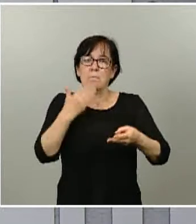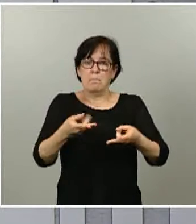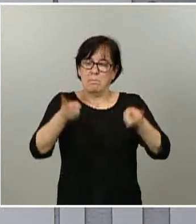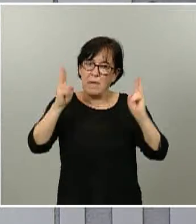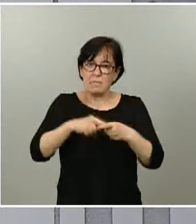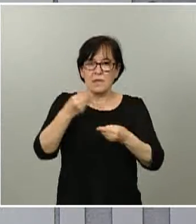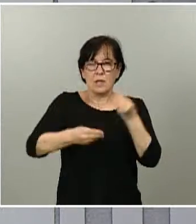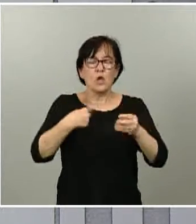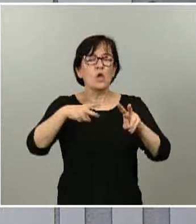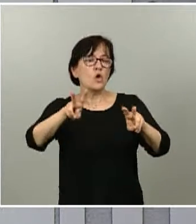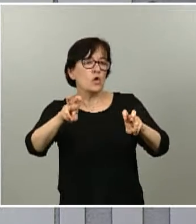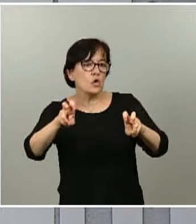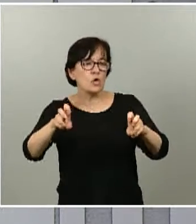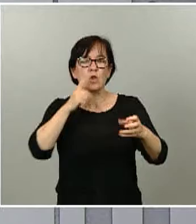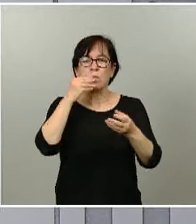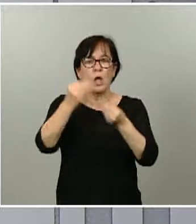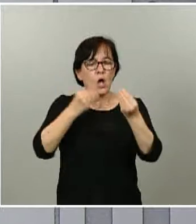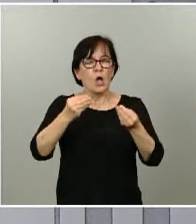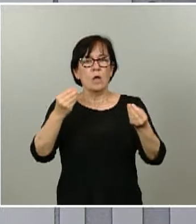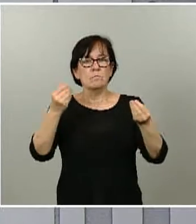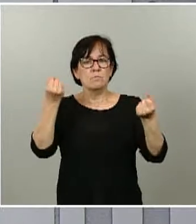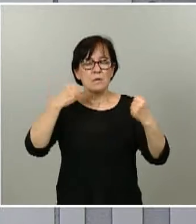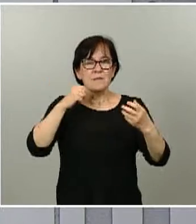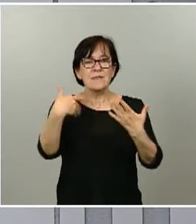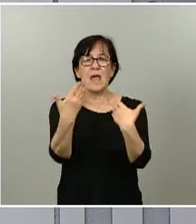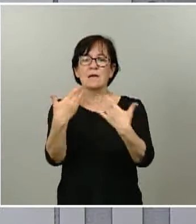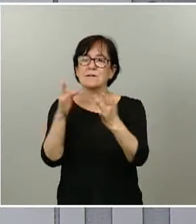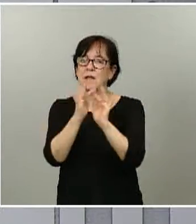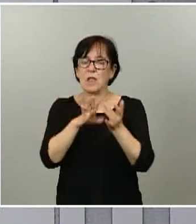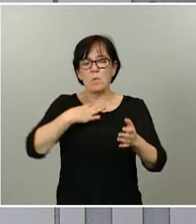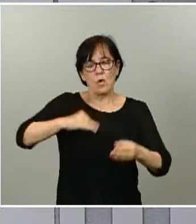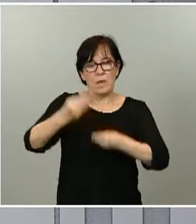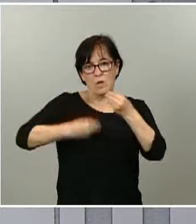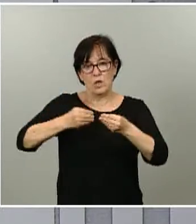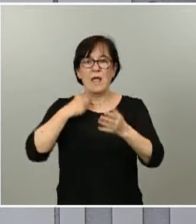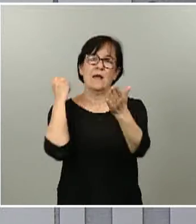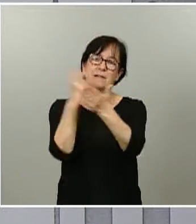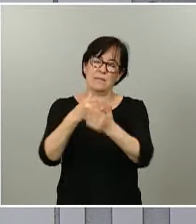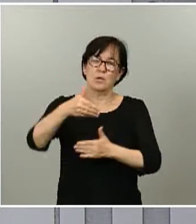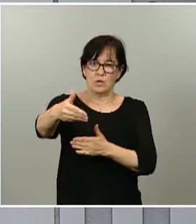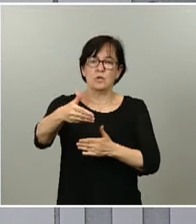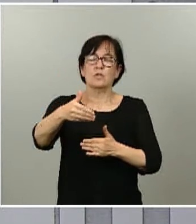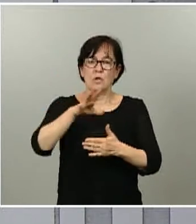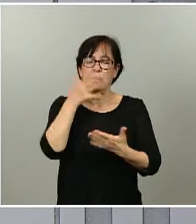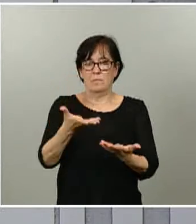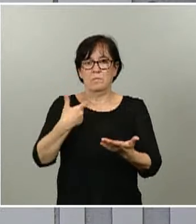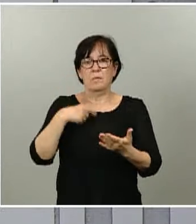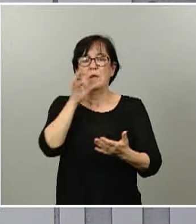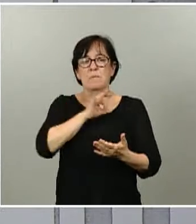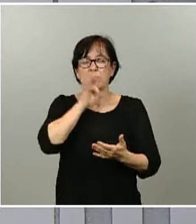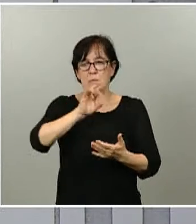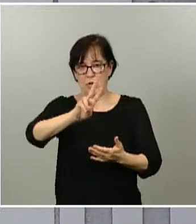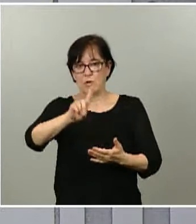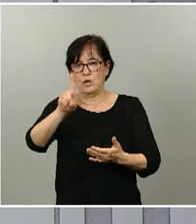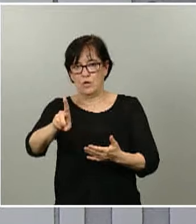nuevo paradigma de relaciones que hagan realmente que podamos afrontar los retos que tenemos para el siglo XXI. Y